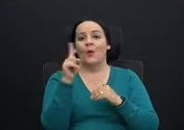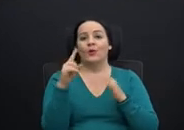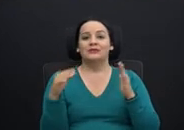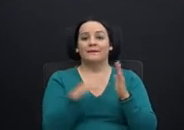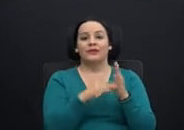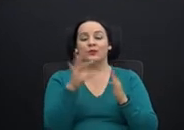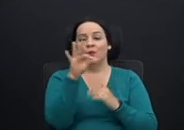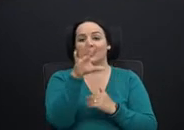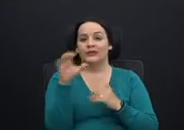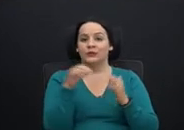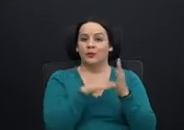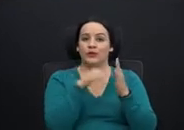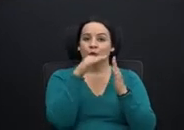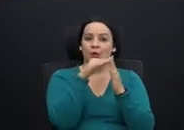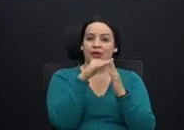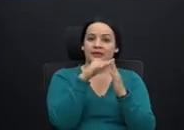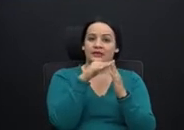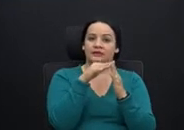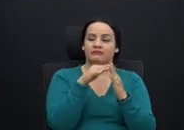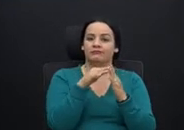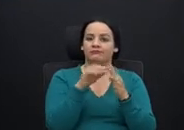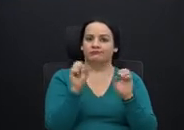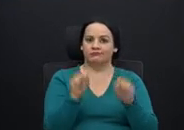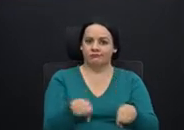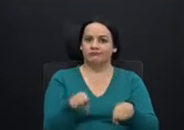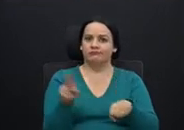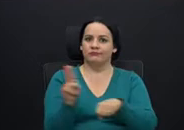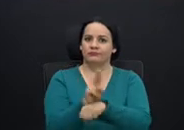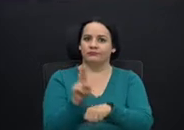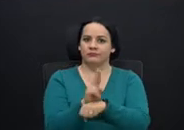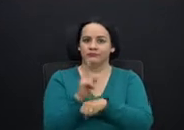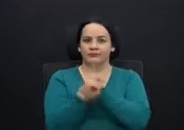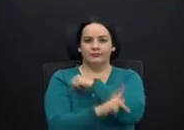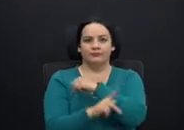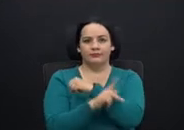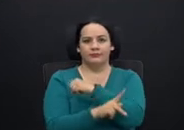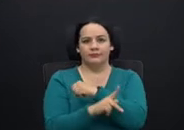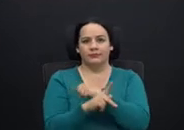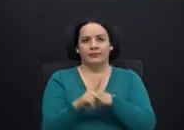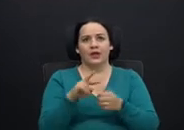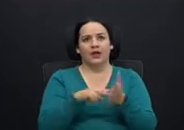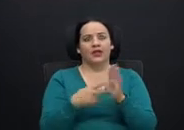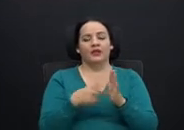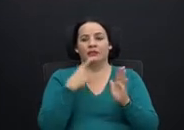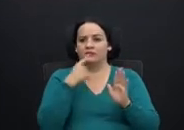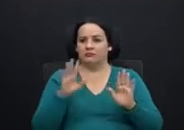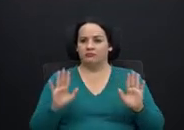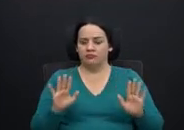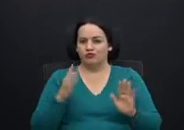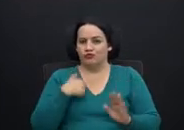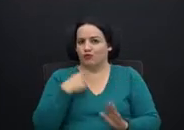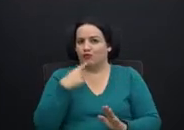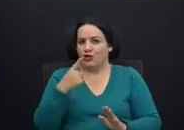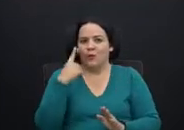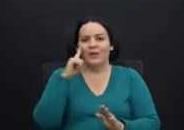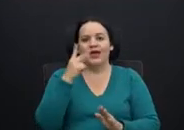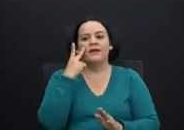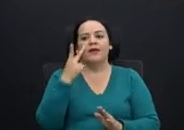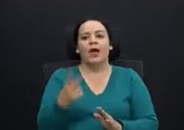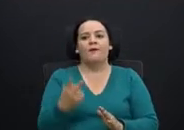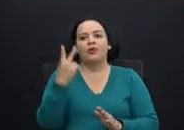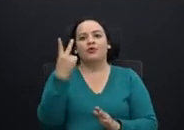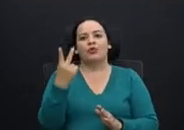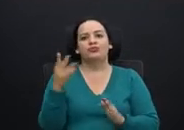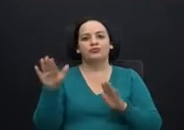11.900 millones que podría estar utilizando el Estado. Es decir, lo digo para que veamos las dos caras de la